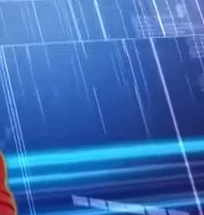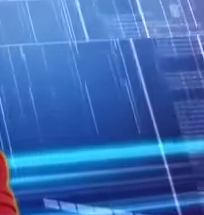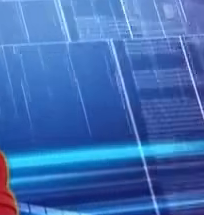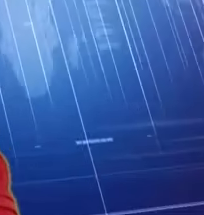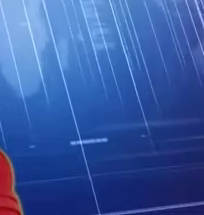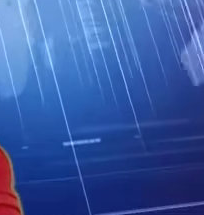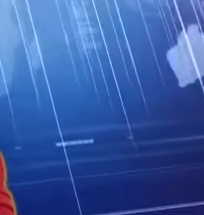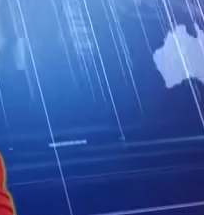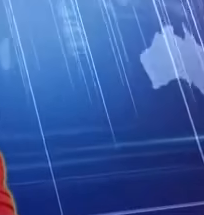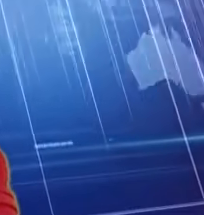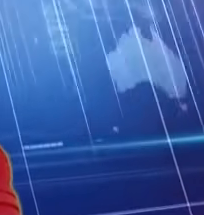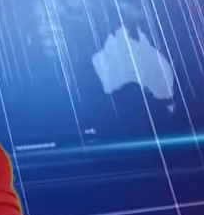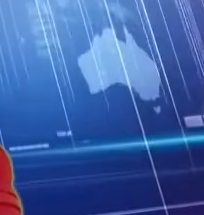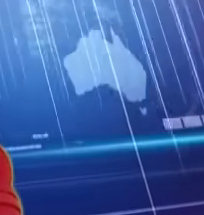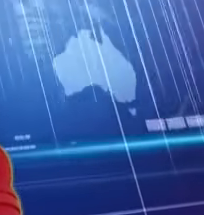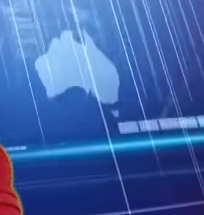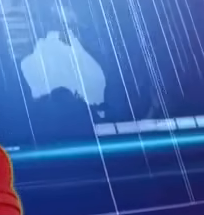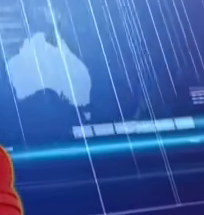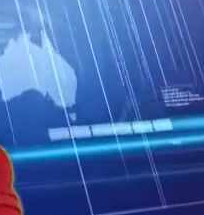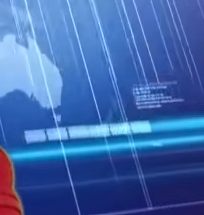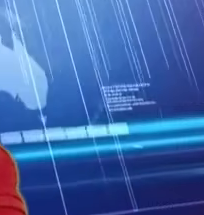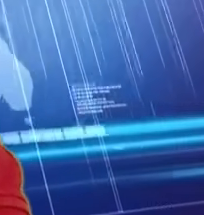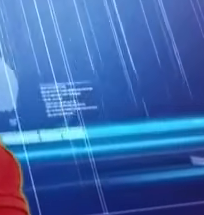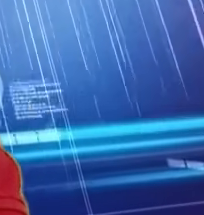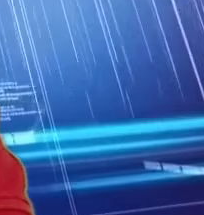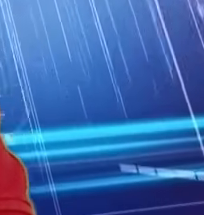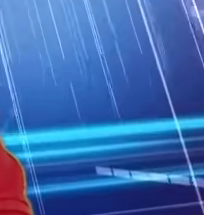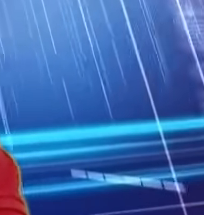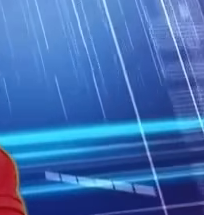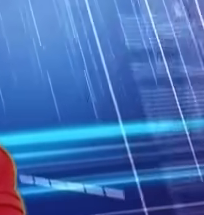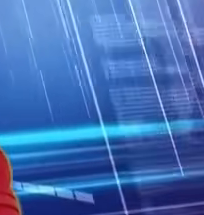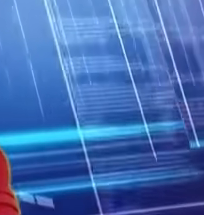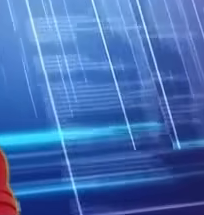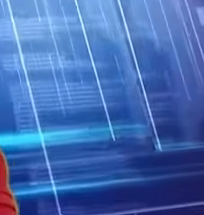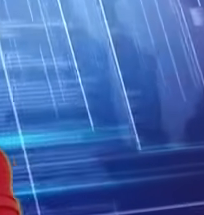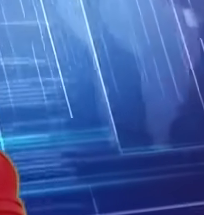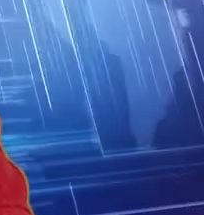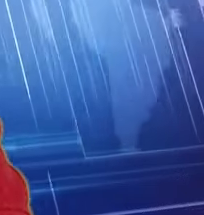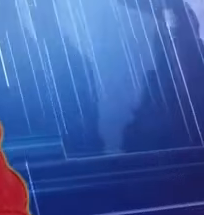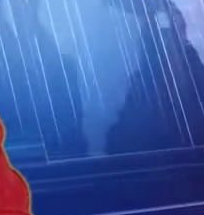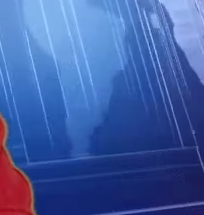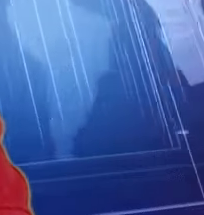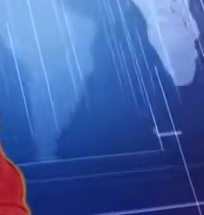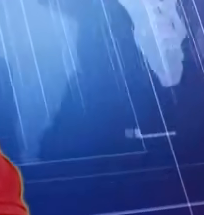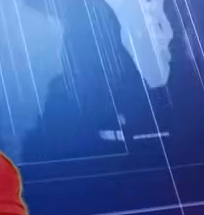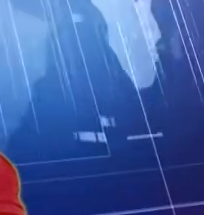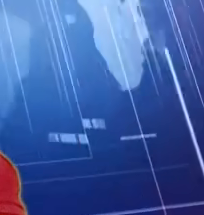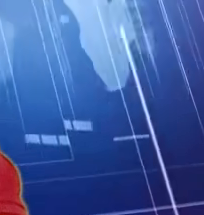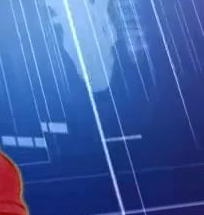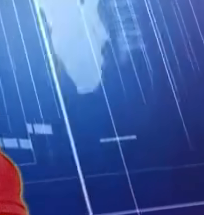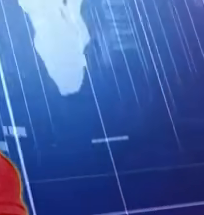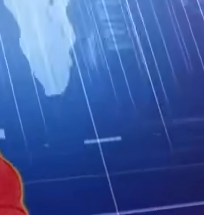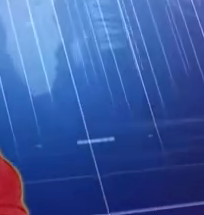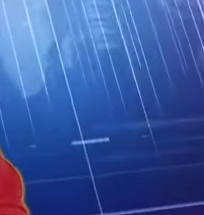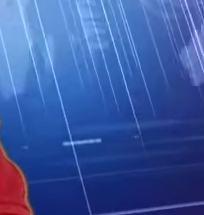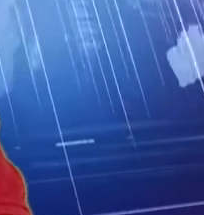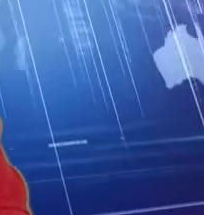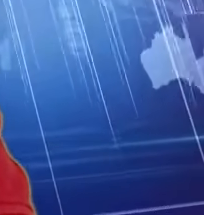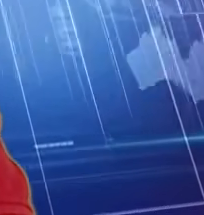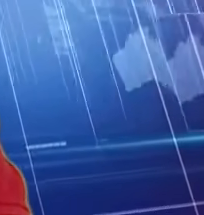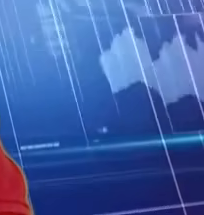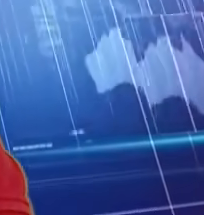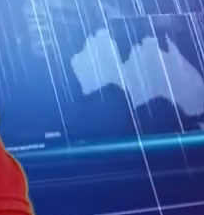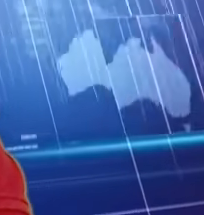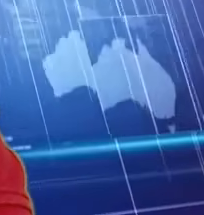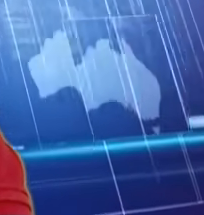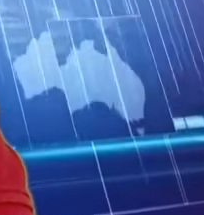para frenar la hora de Santa Lucía. Y sin decirlo, pero claro que se hizo referencia a Claudio X. González. Y bueno,